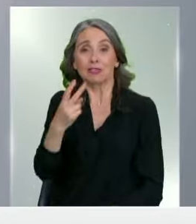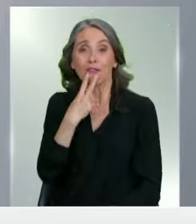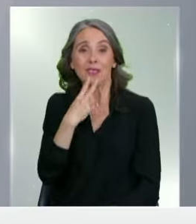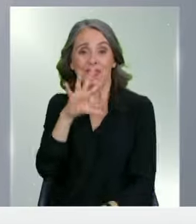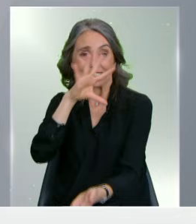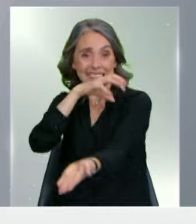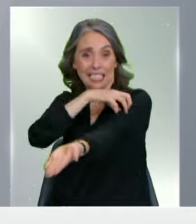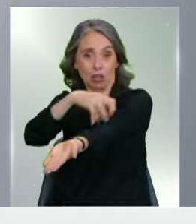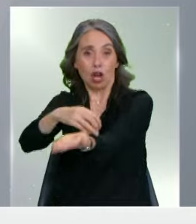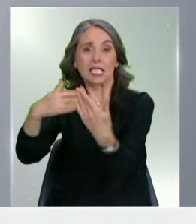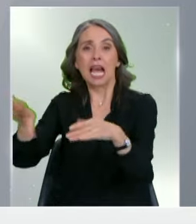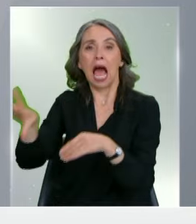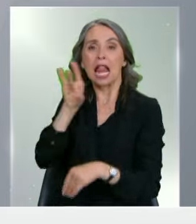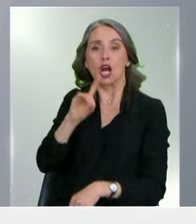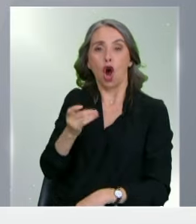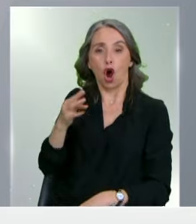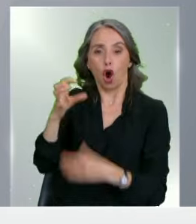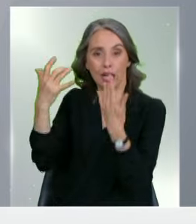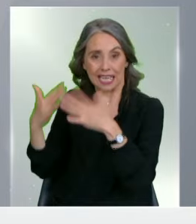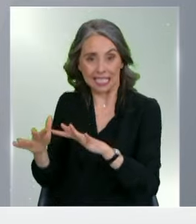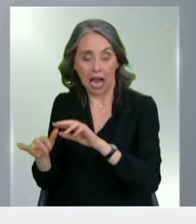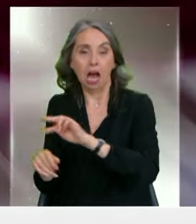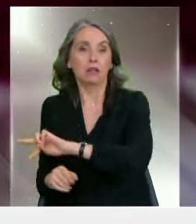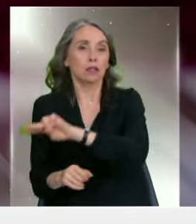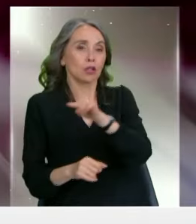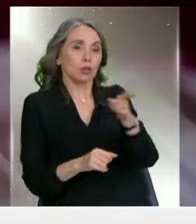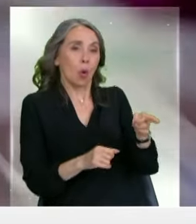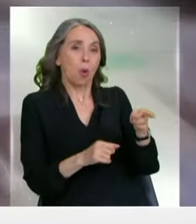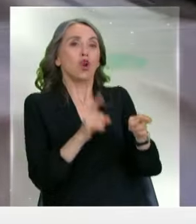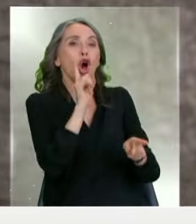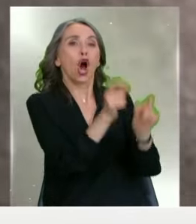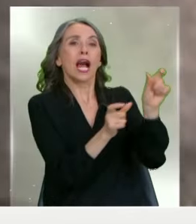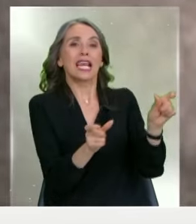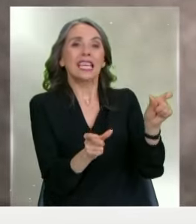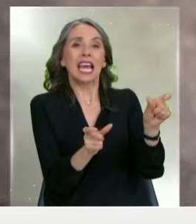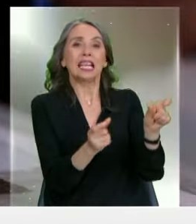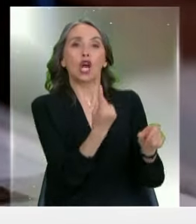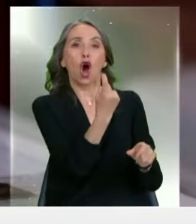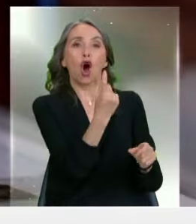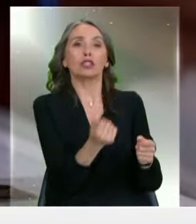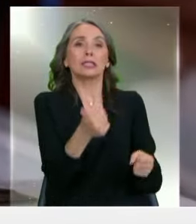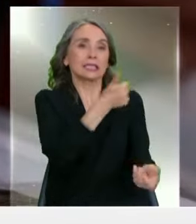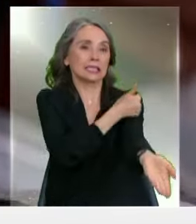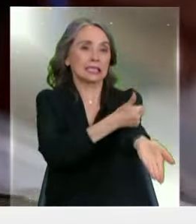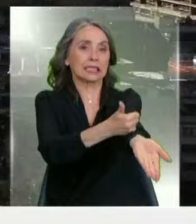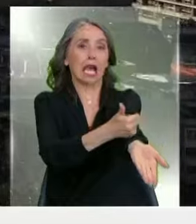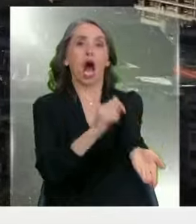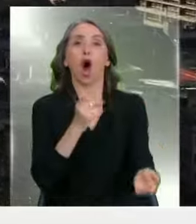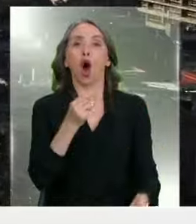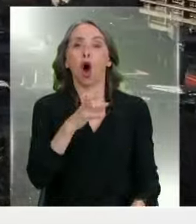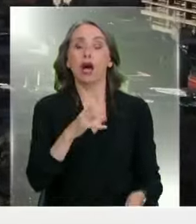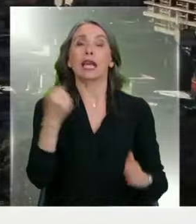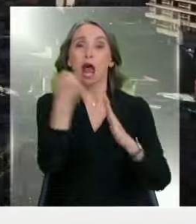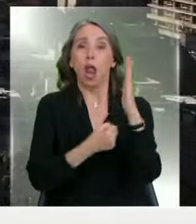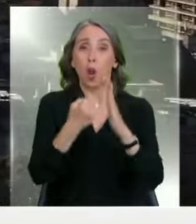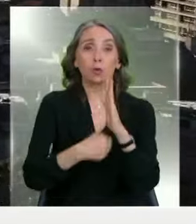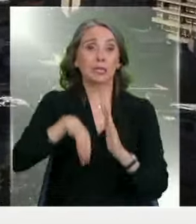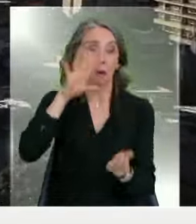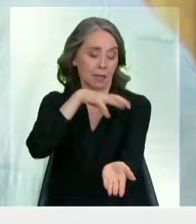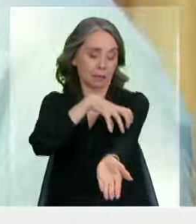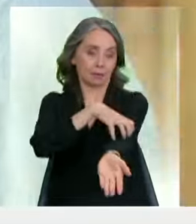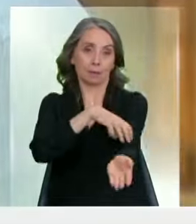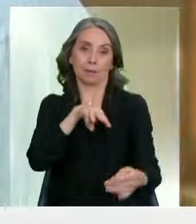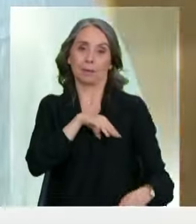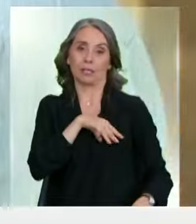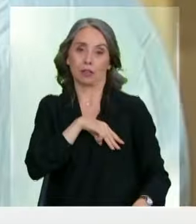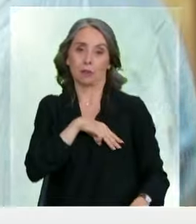ya definieron a su gobernador. Ahora será el turno de conocer quiénes serán los otros 11. Una de las grandes batallas, la región